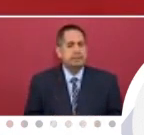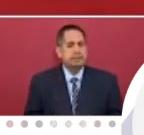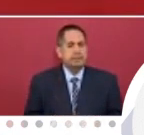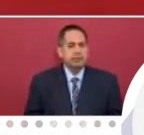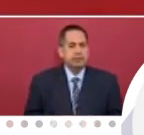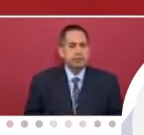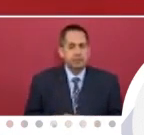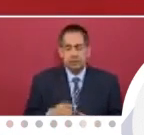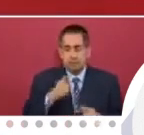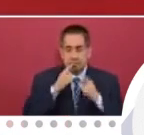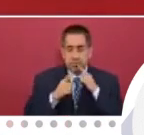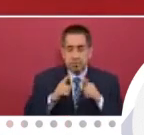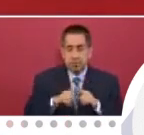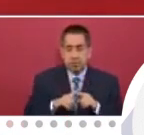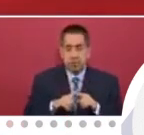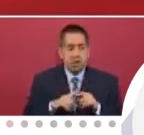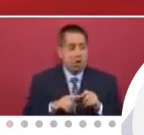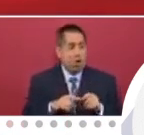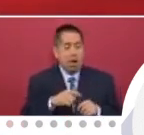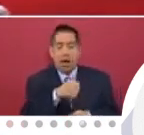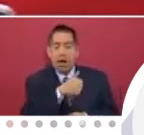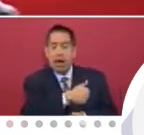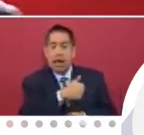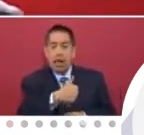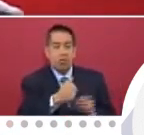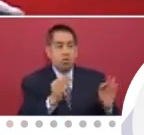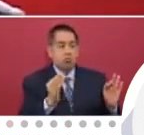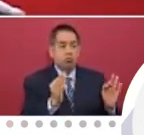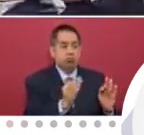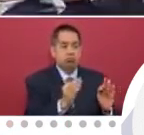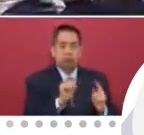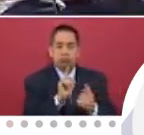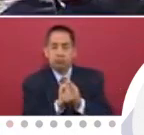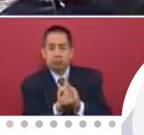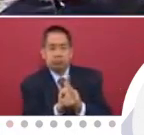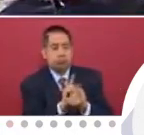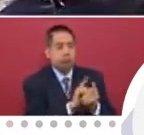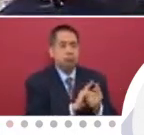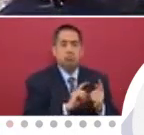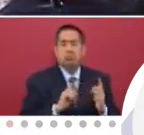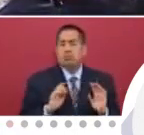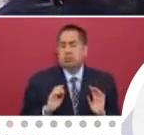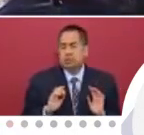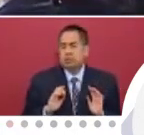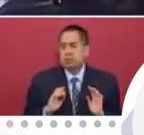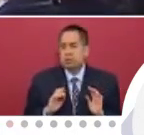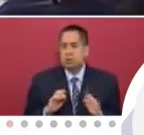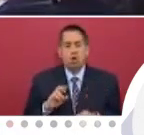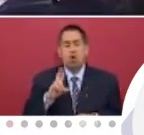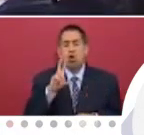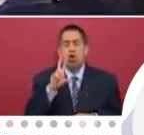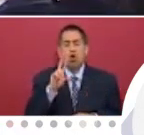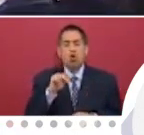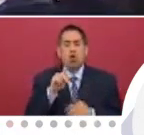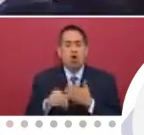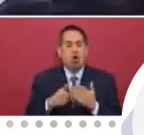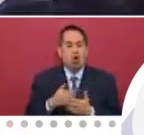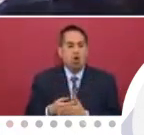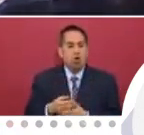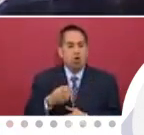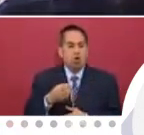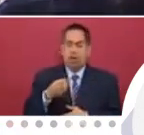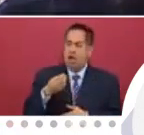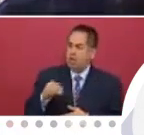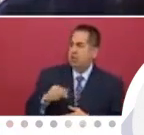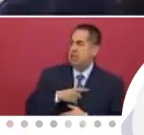se va a reducir la edad de niños de preescolar, para que una vez que cumplan los